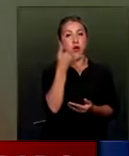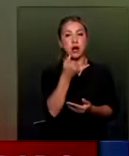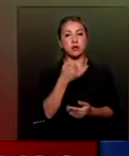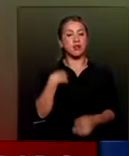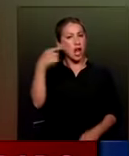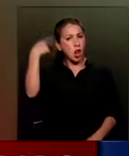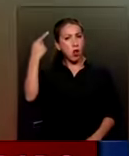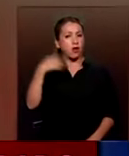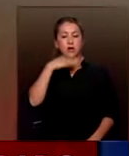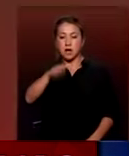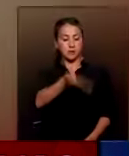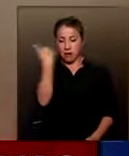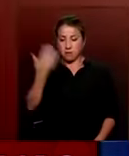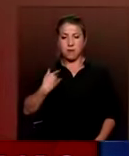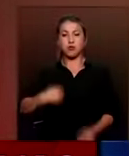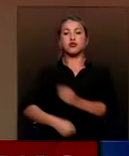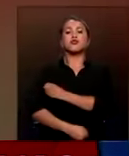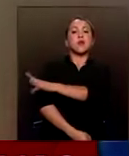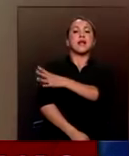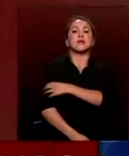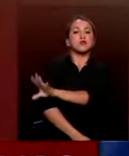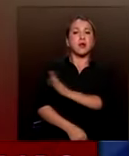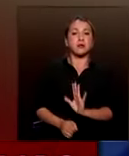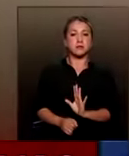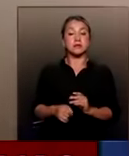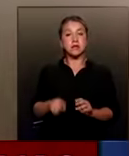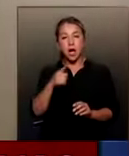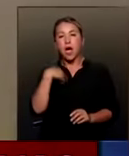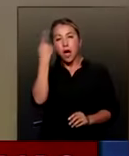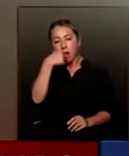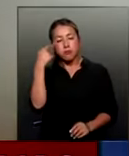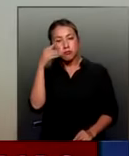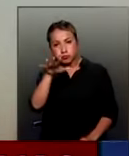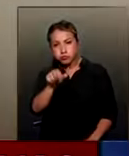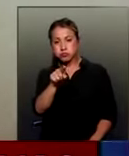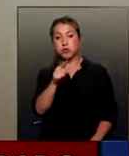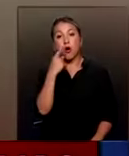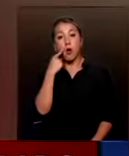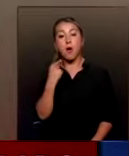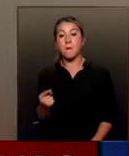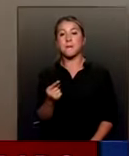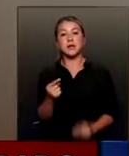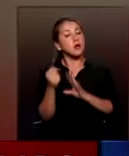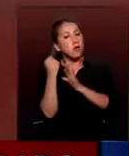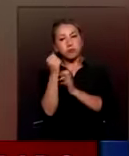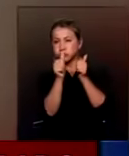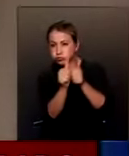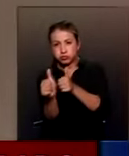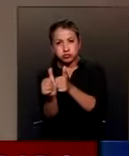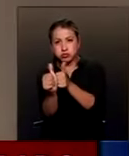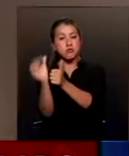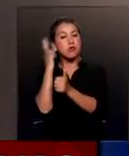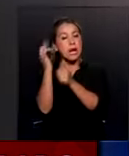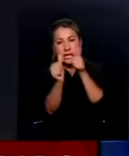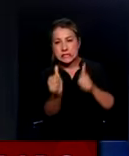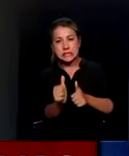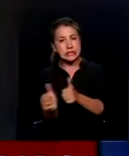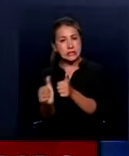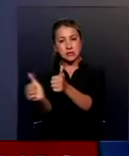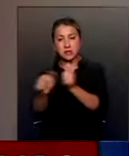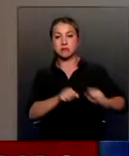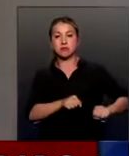no estoy ni ahí. Tom, vamos. No, no te va a soltar. Ya con el reconocimiento del delito, este hombre no se despega de la mujer, siguiéndola desde el